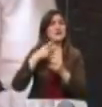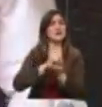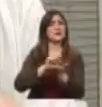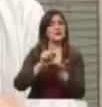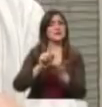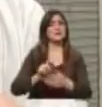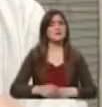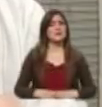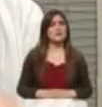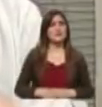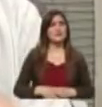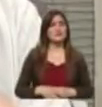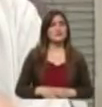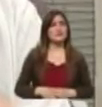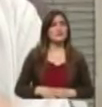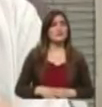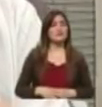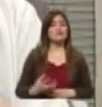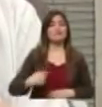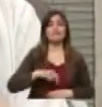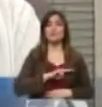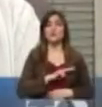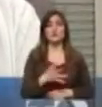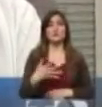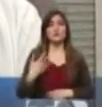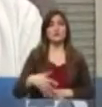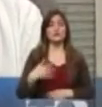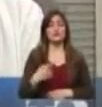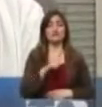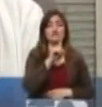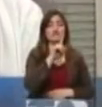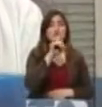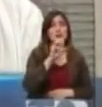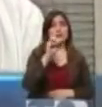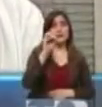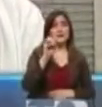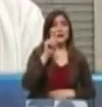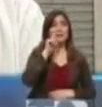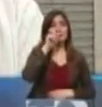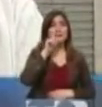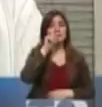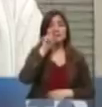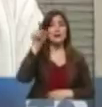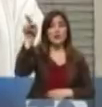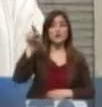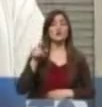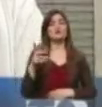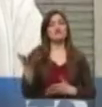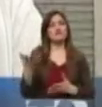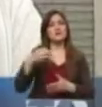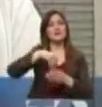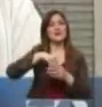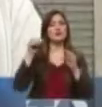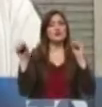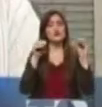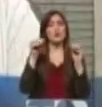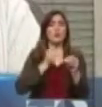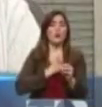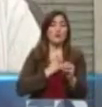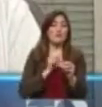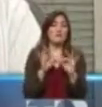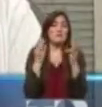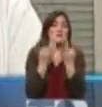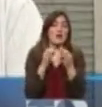fecha. Nosotros más o menos somos de los 100 empleados arriba, los cuales tenemos familia que